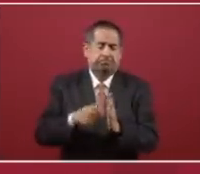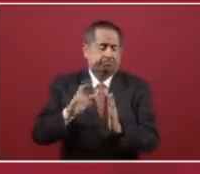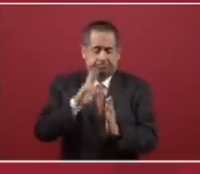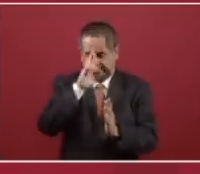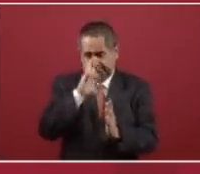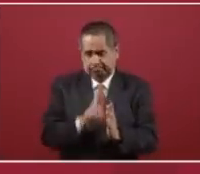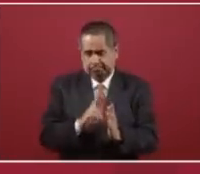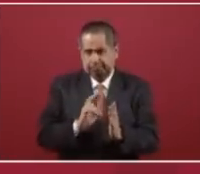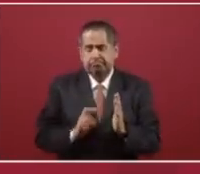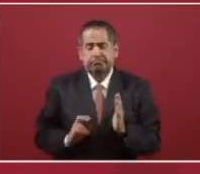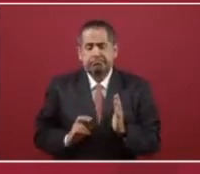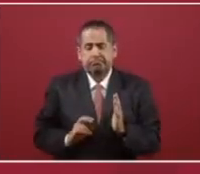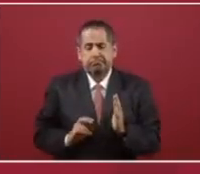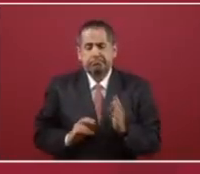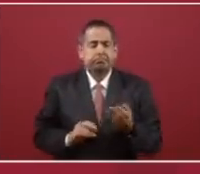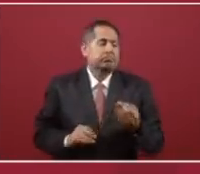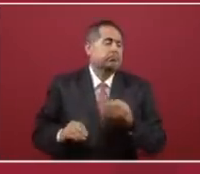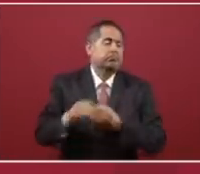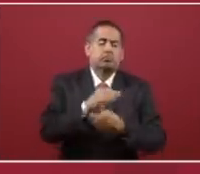que todos